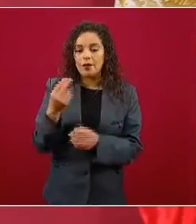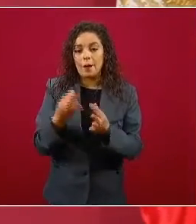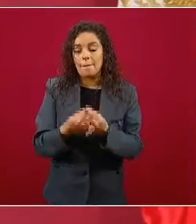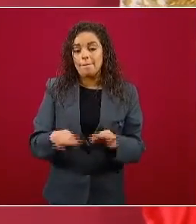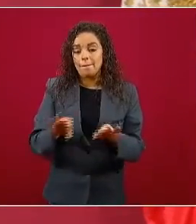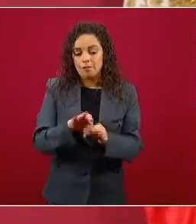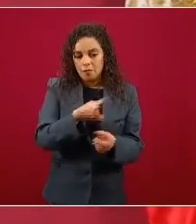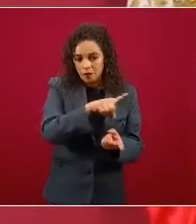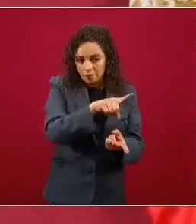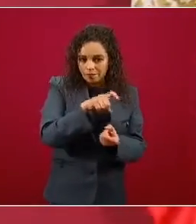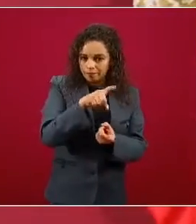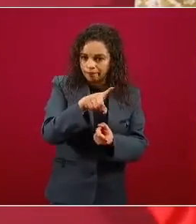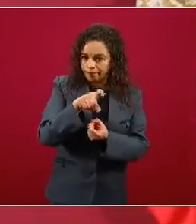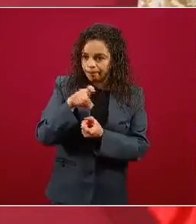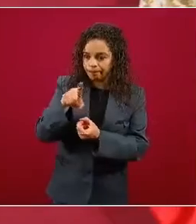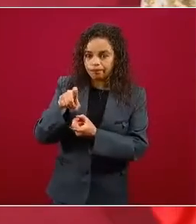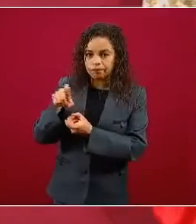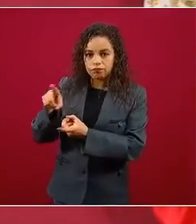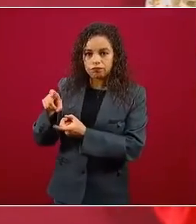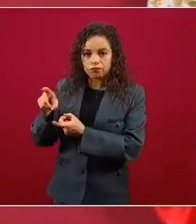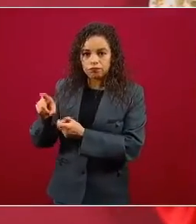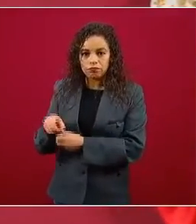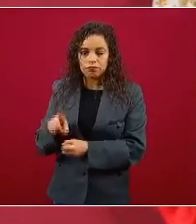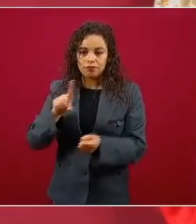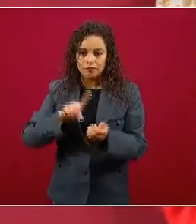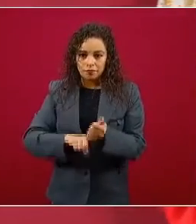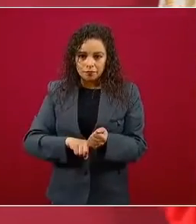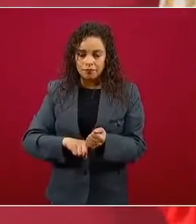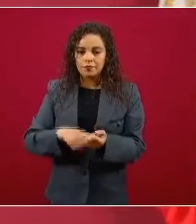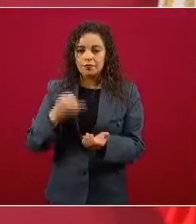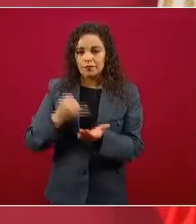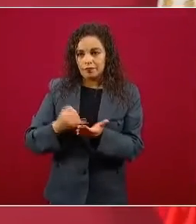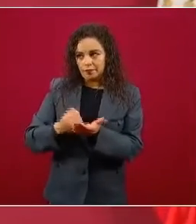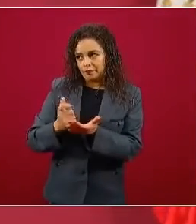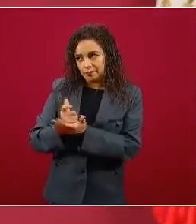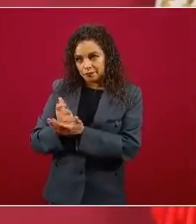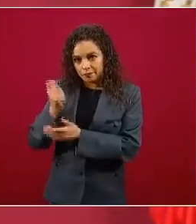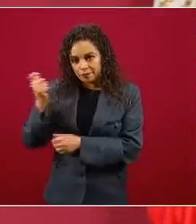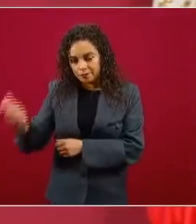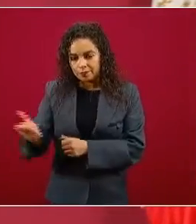que estaban sin control en fideicomisos